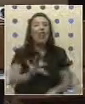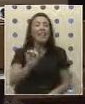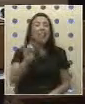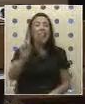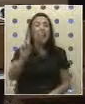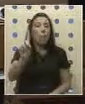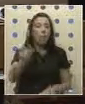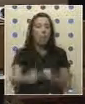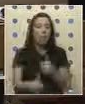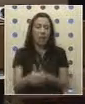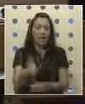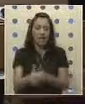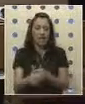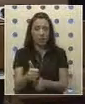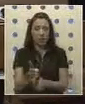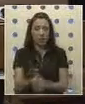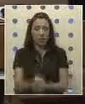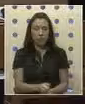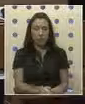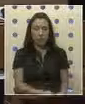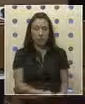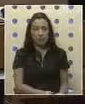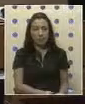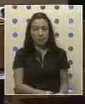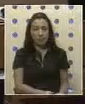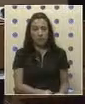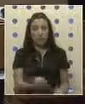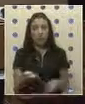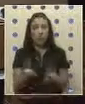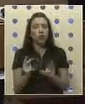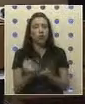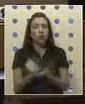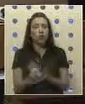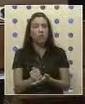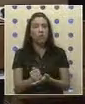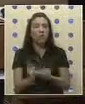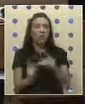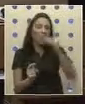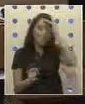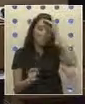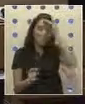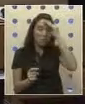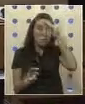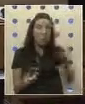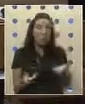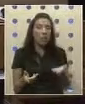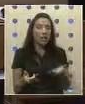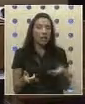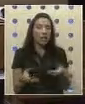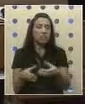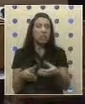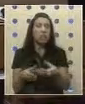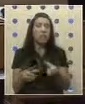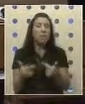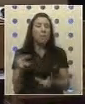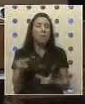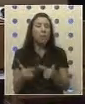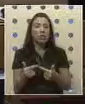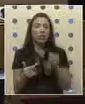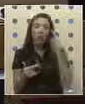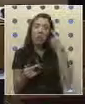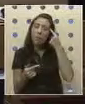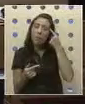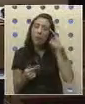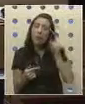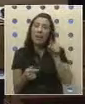un candidato. Presidente, esto solo va a contribuir al descrédito de la clase política. Solo va a contribuir a reafirmar el